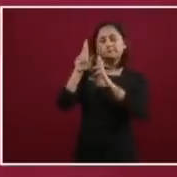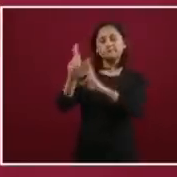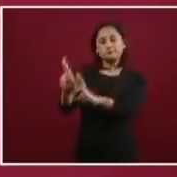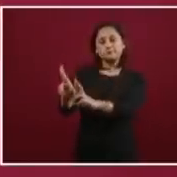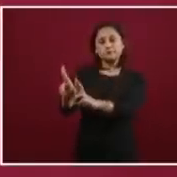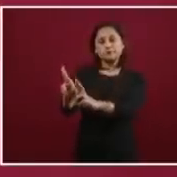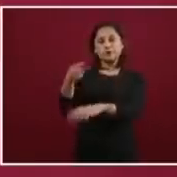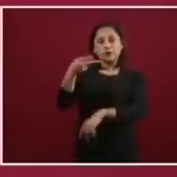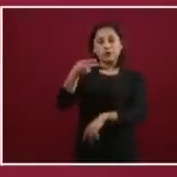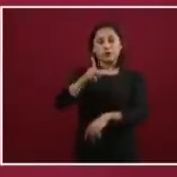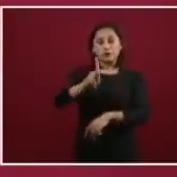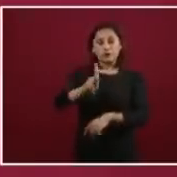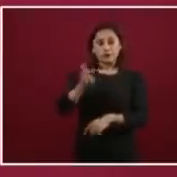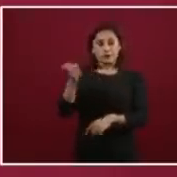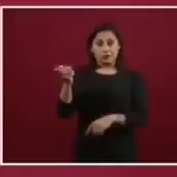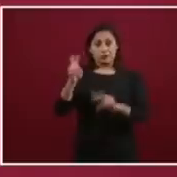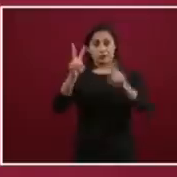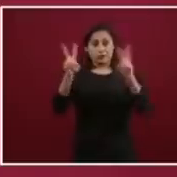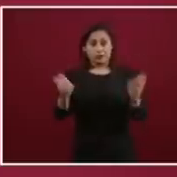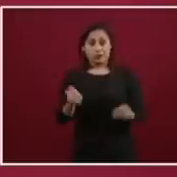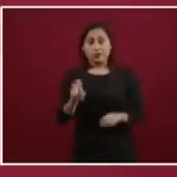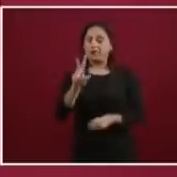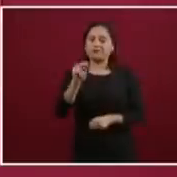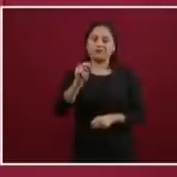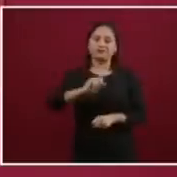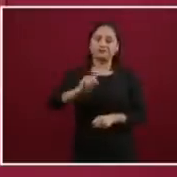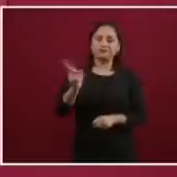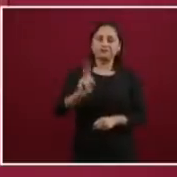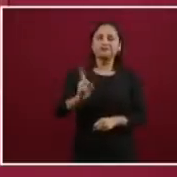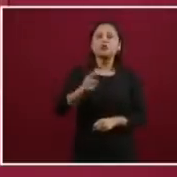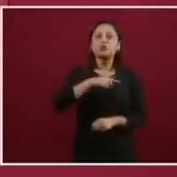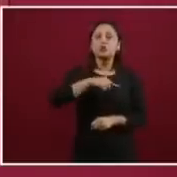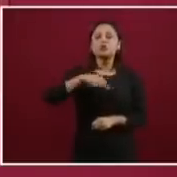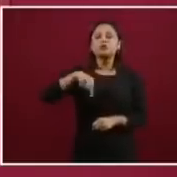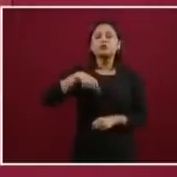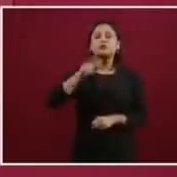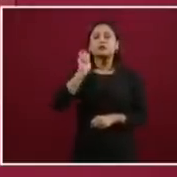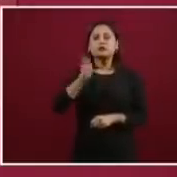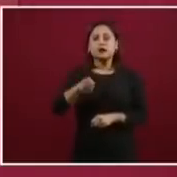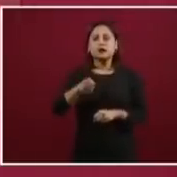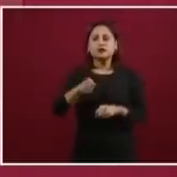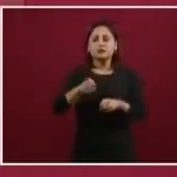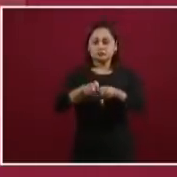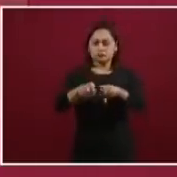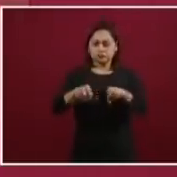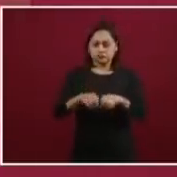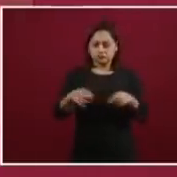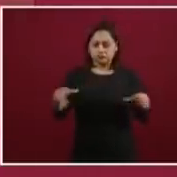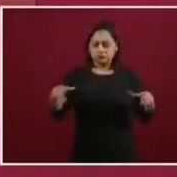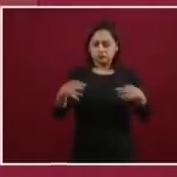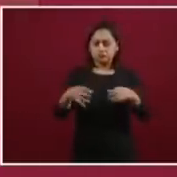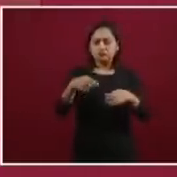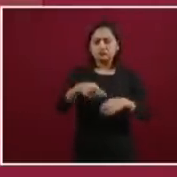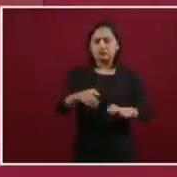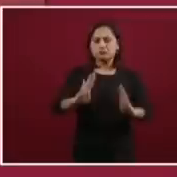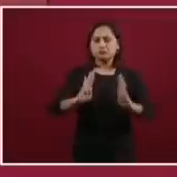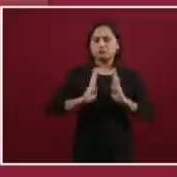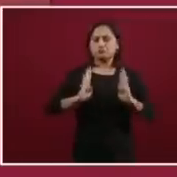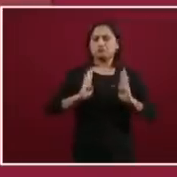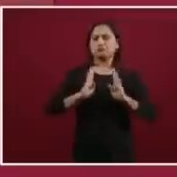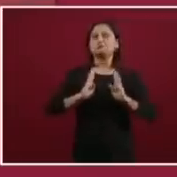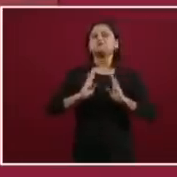y nosotros tenemos un ejército preparado disciplinado profesional